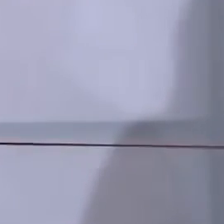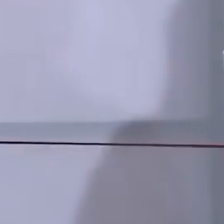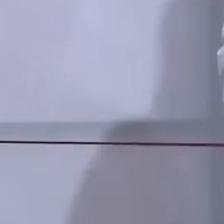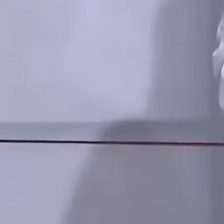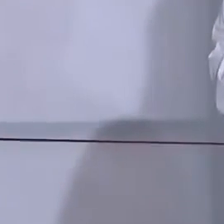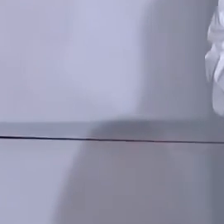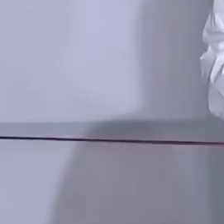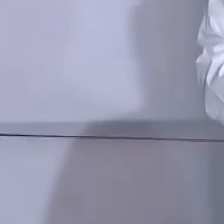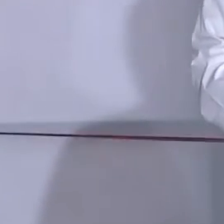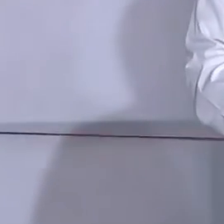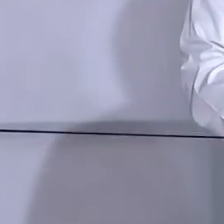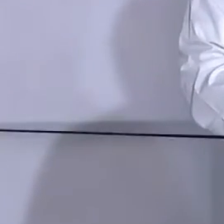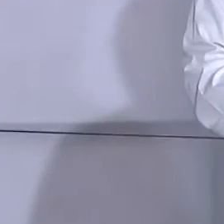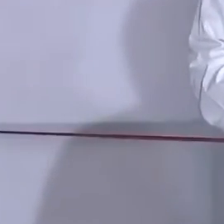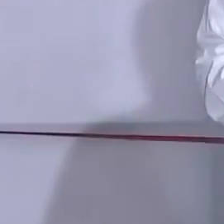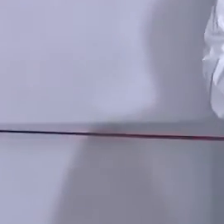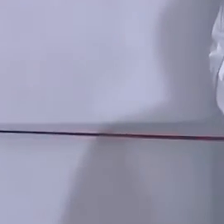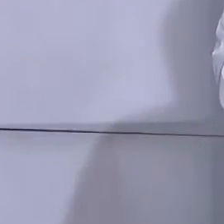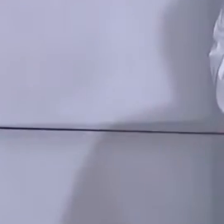Una,